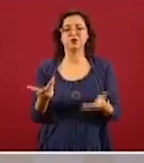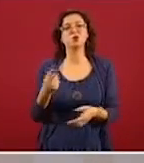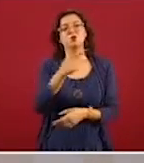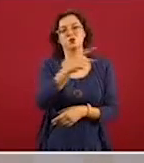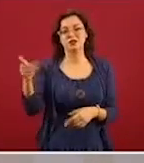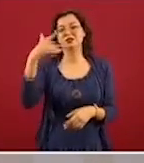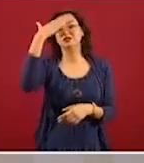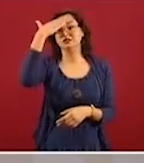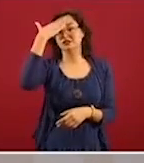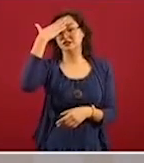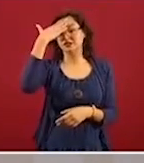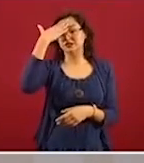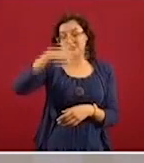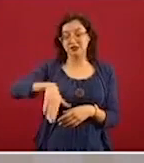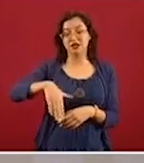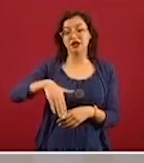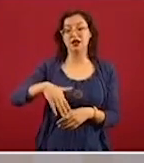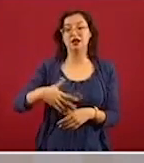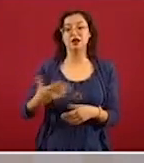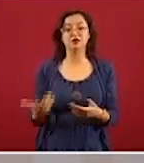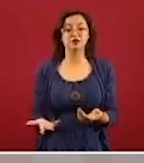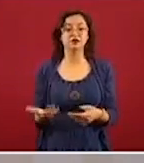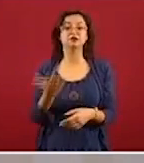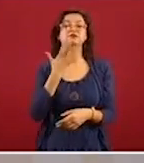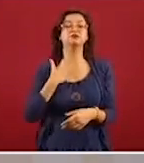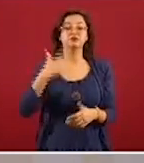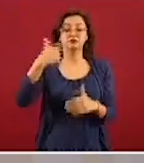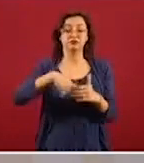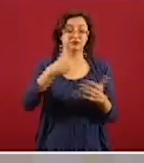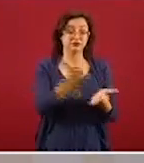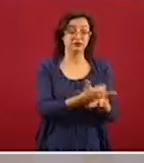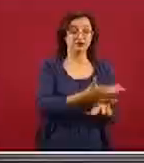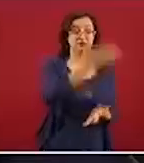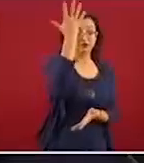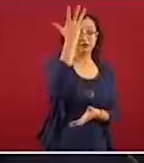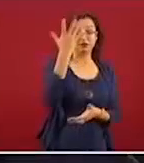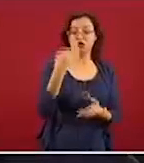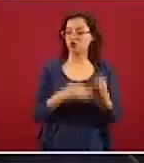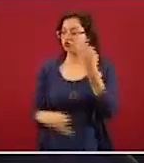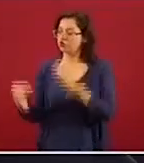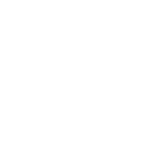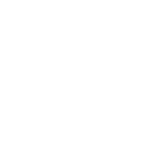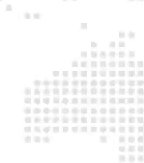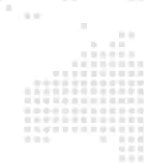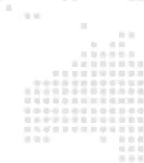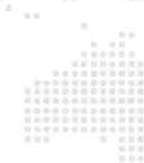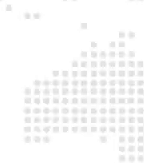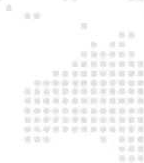si sube la gasolina, sube todo.